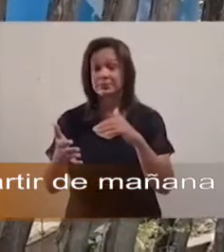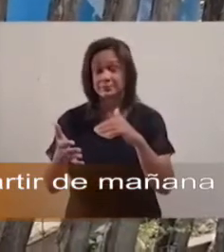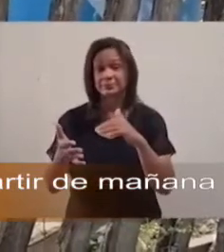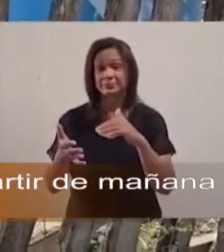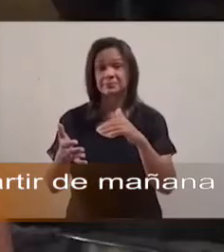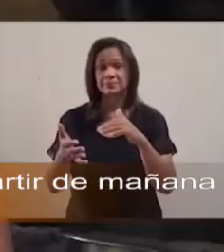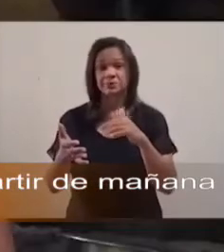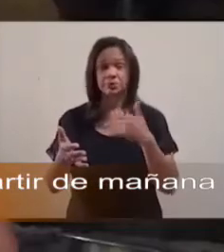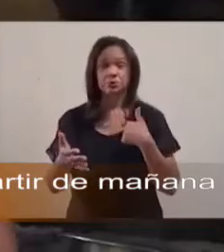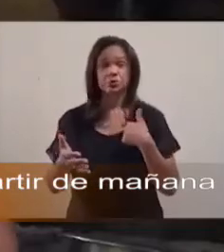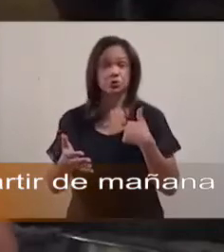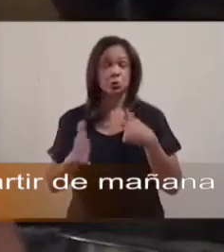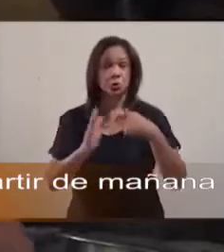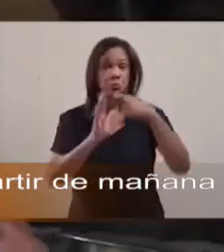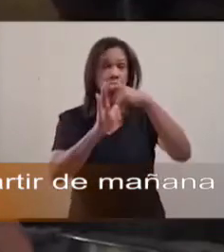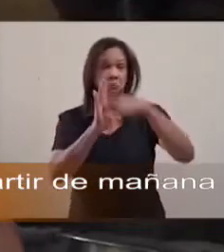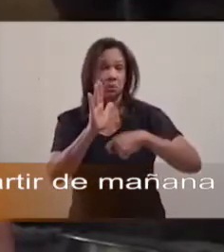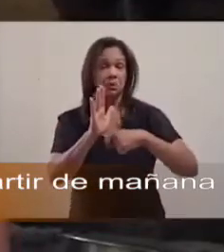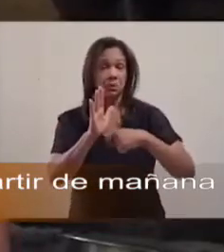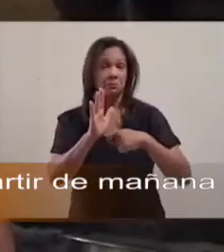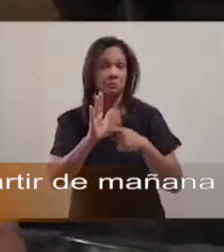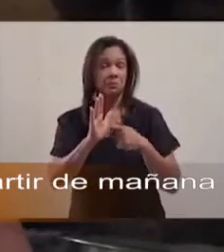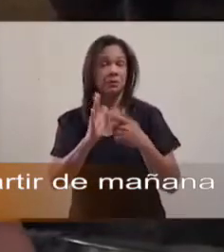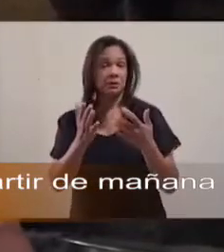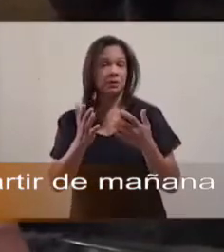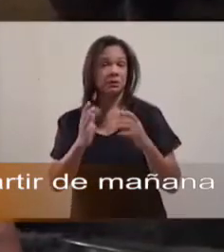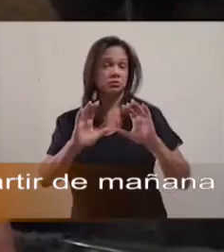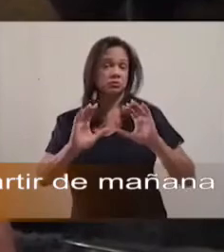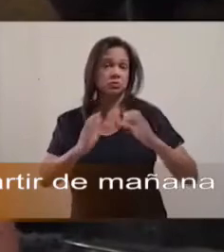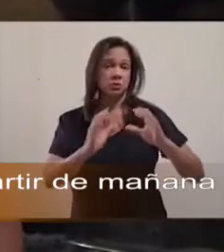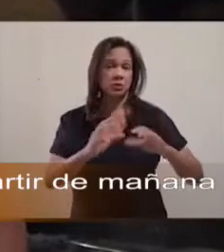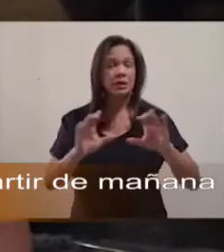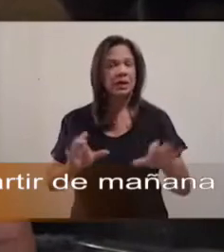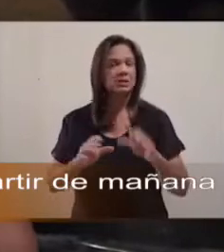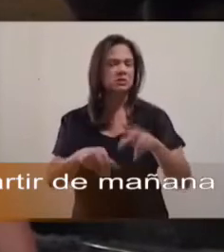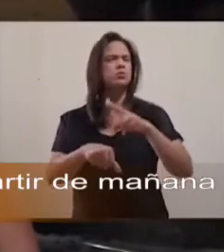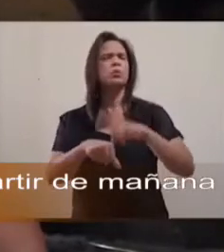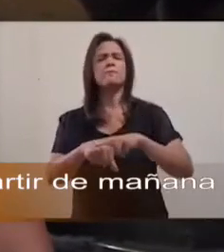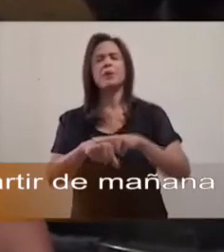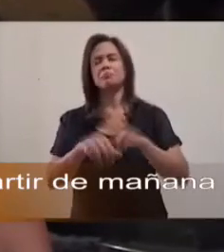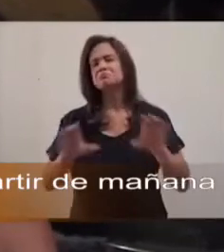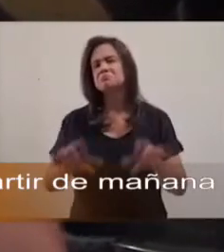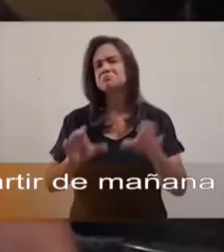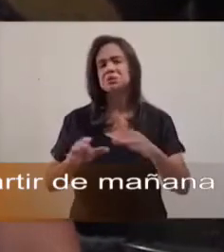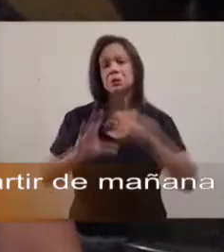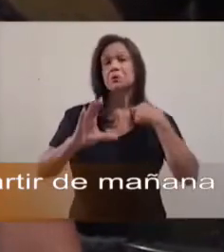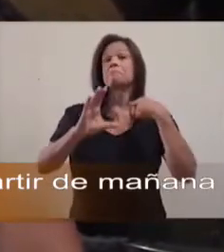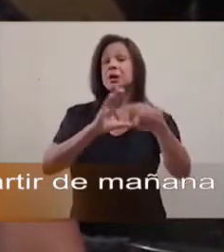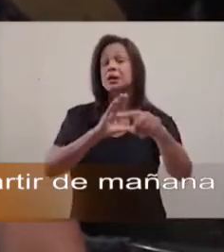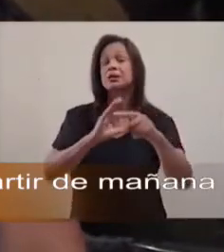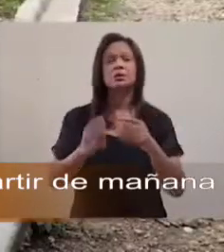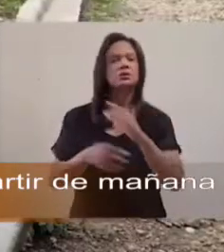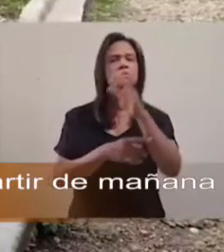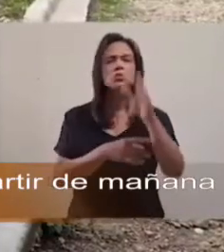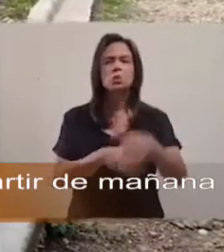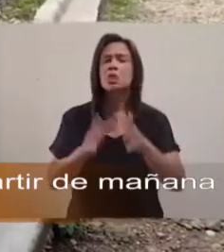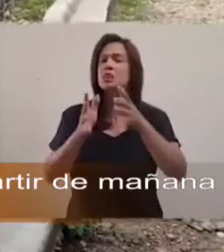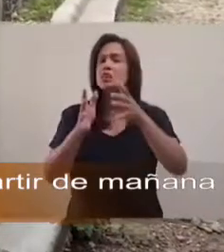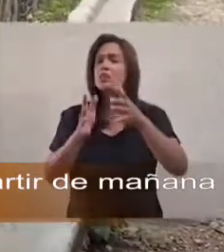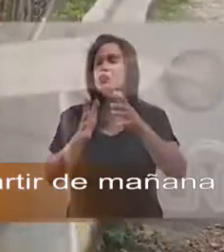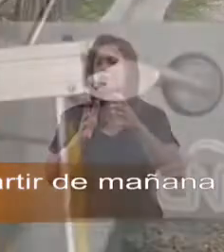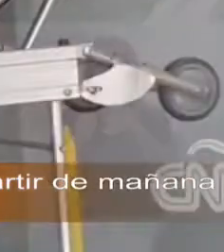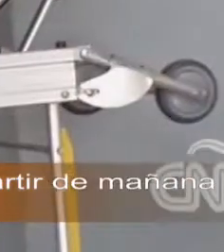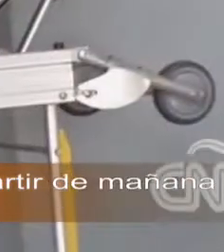donde hay un rebrote del coronavirus. La ocupación hospitalaria ha aumentado, así como los pacientes